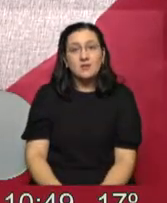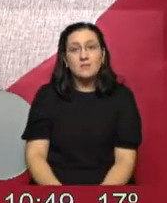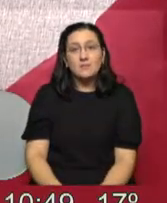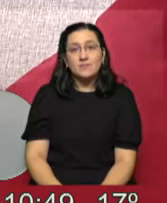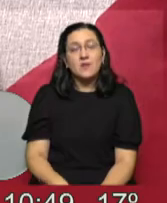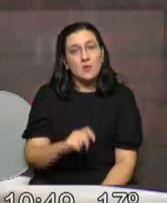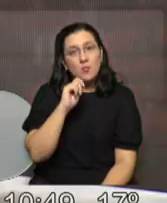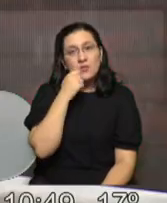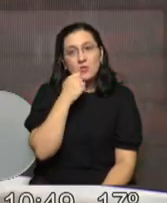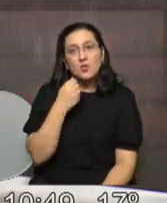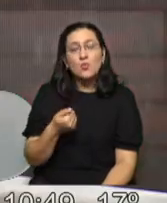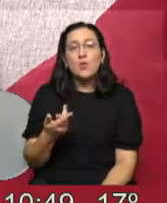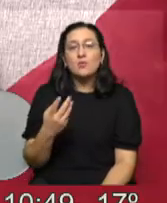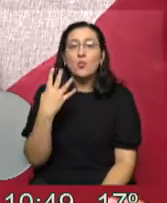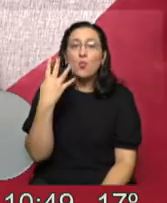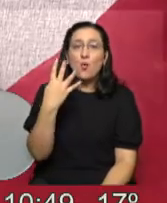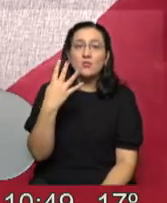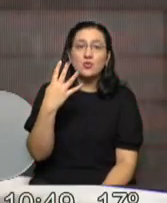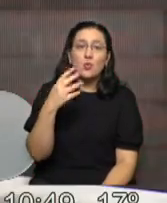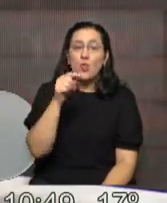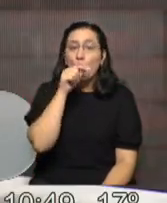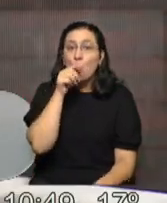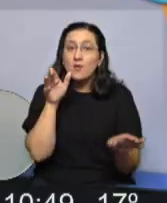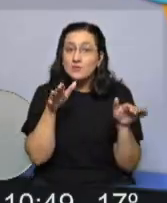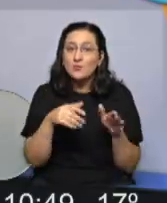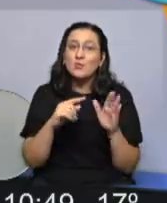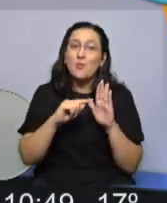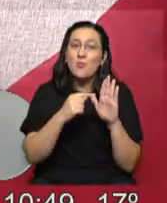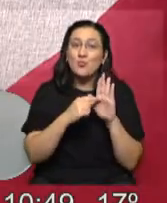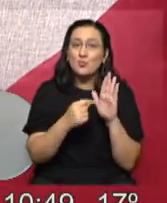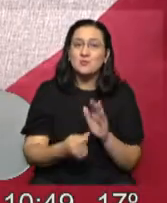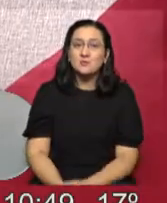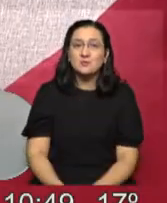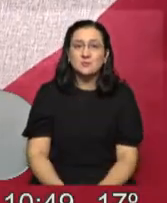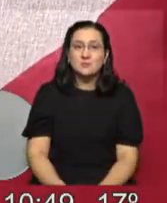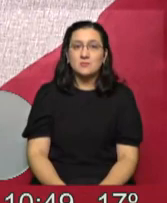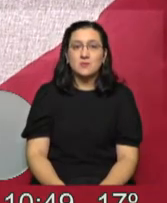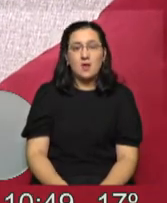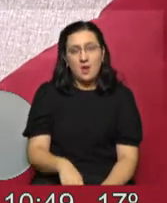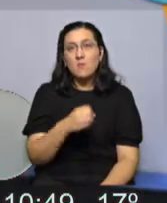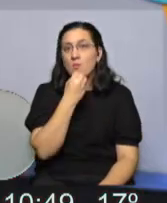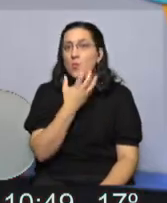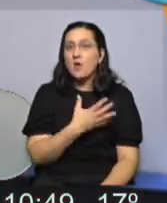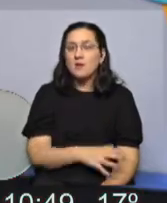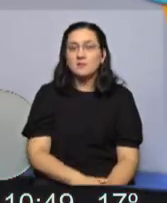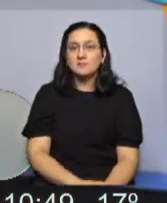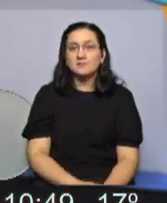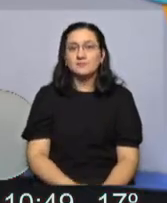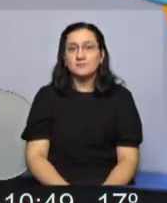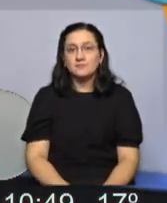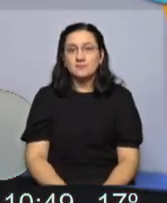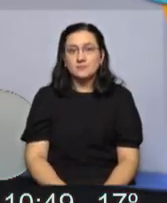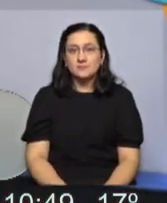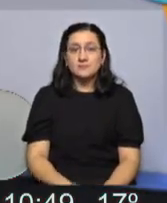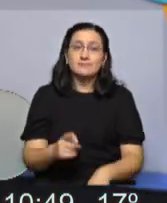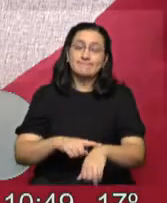Véanla. ¿Cuántos cuervitos? Un cuatro. ¿Cuatro? ¿Cuatro? ¿Cuatro? ¿Tres y medio y cuatro? Es muy bueno. Y por acá nos vamos a quedar, me parece, cuervo, no